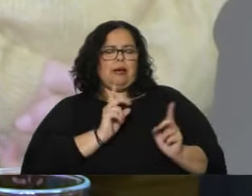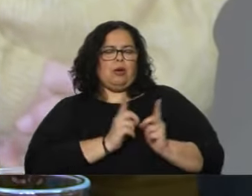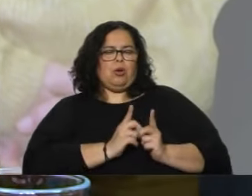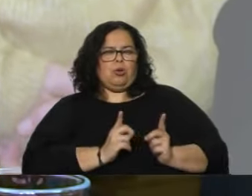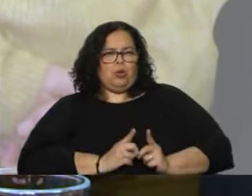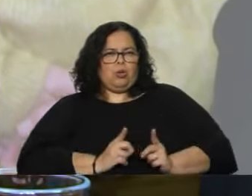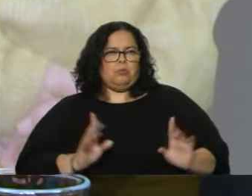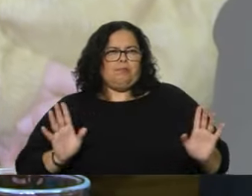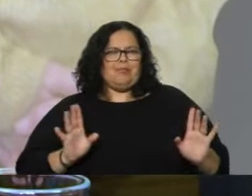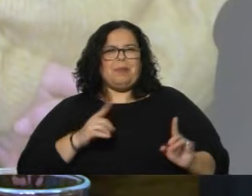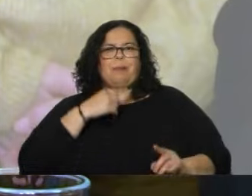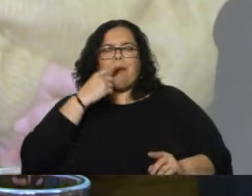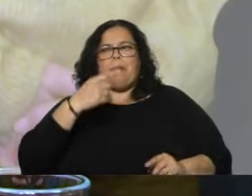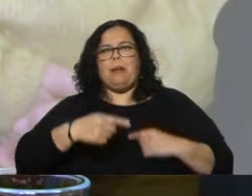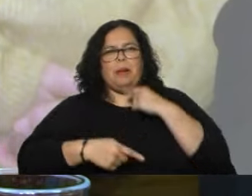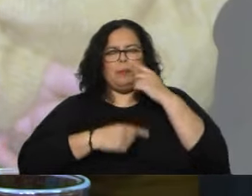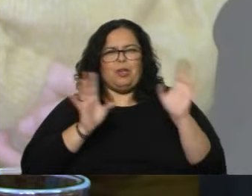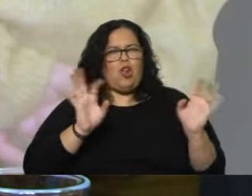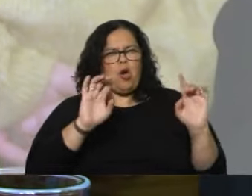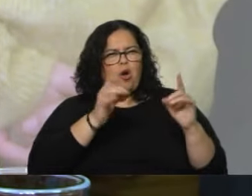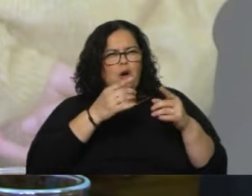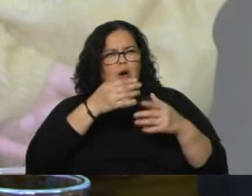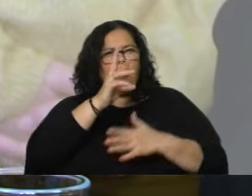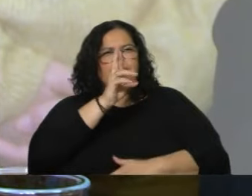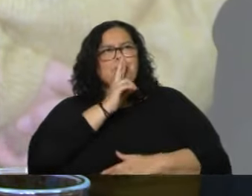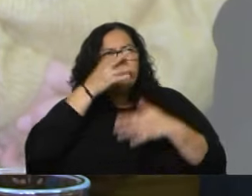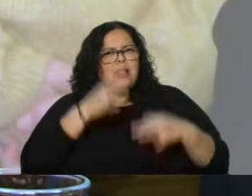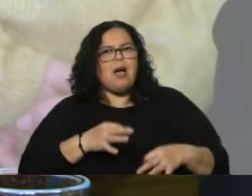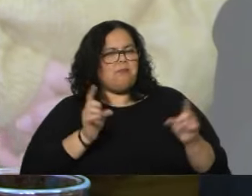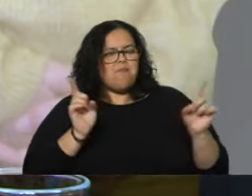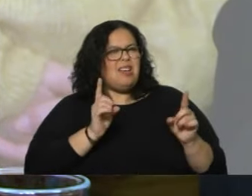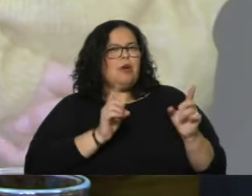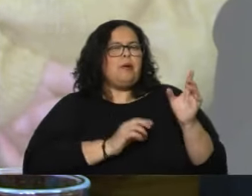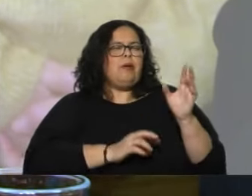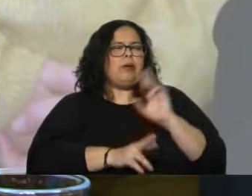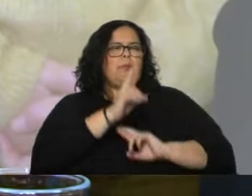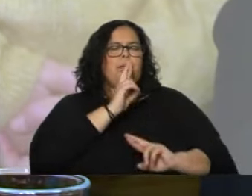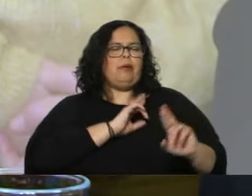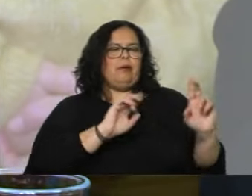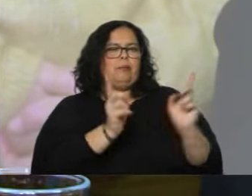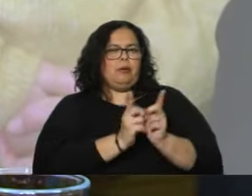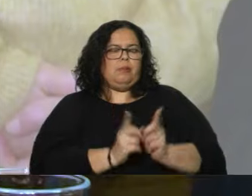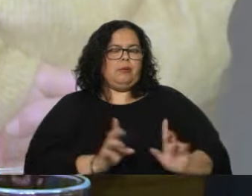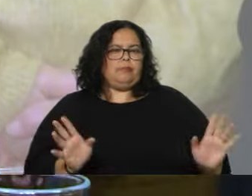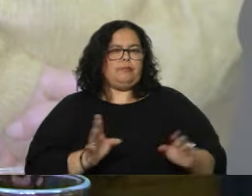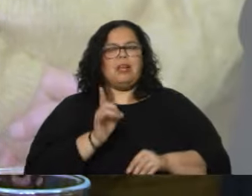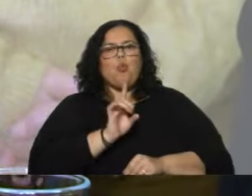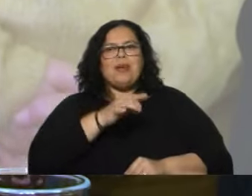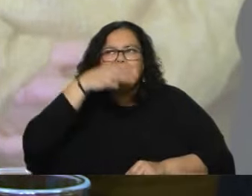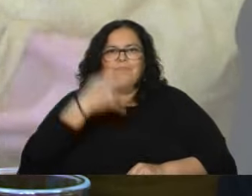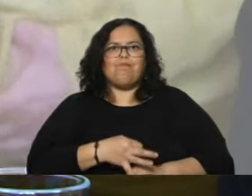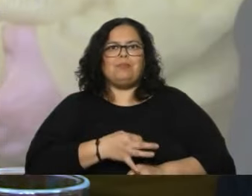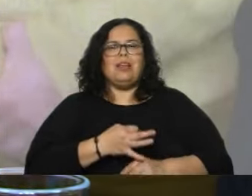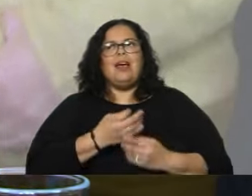que parecen más un balbuceo de las autoridades y una especie de justificación de lo que no se puede hacer que respuestas que tengan que ver